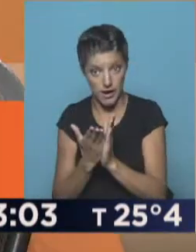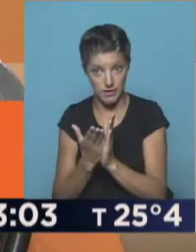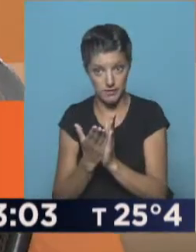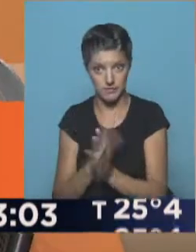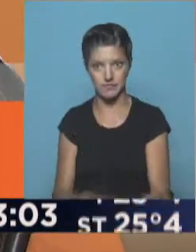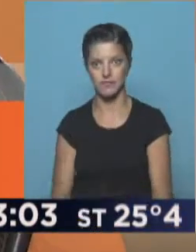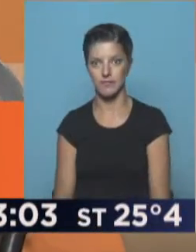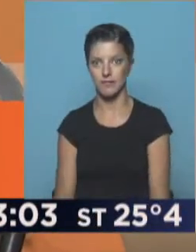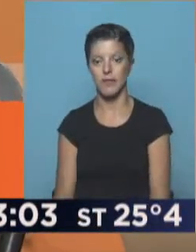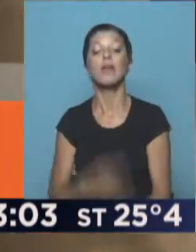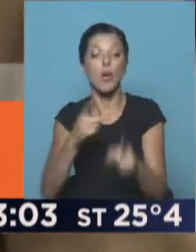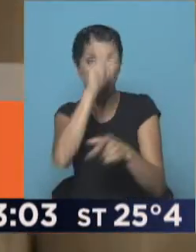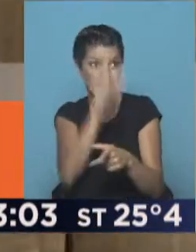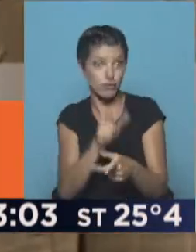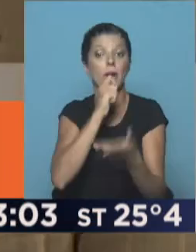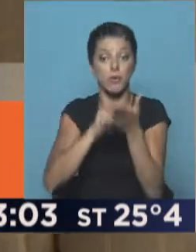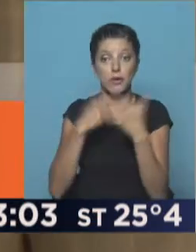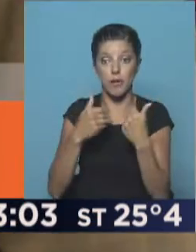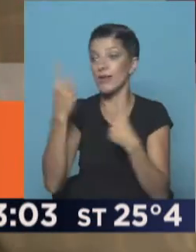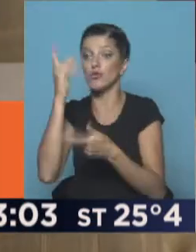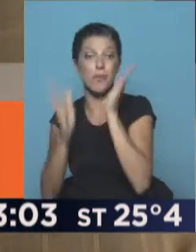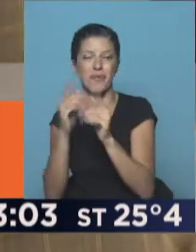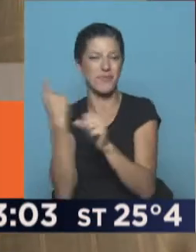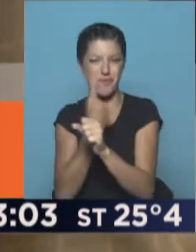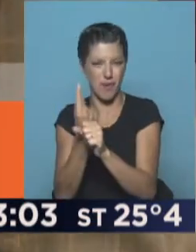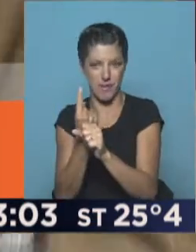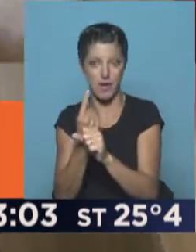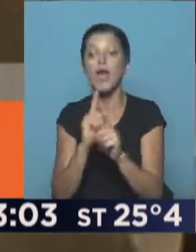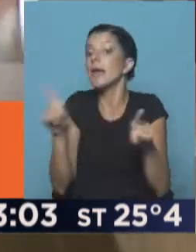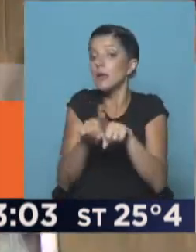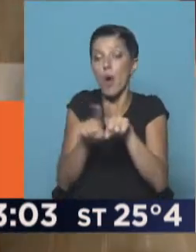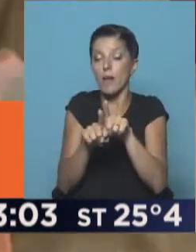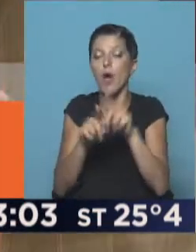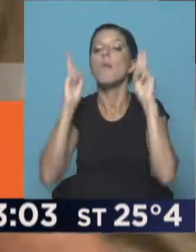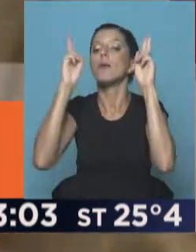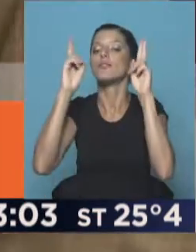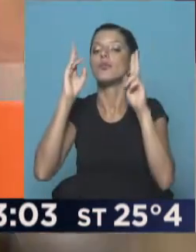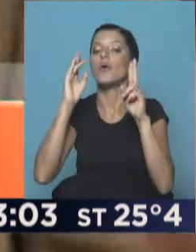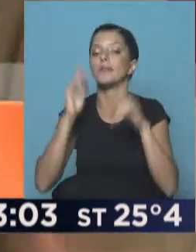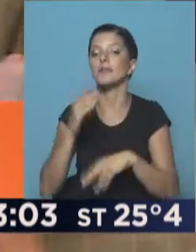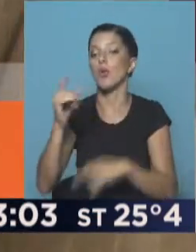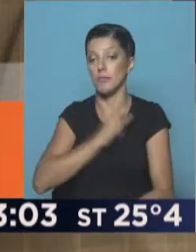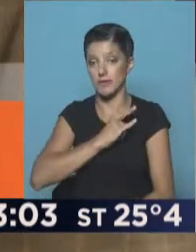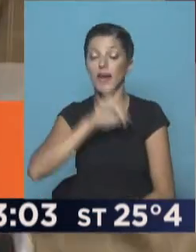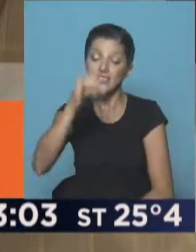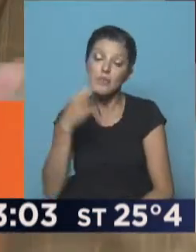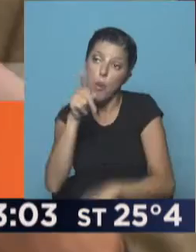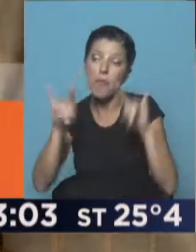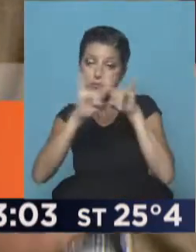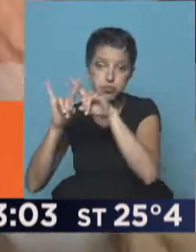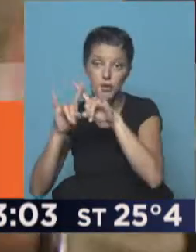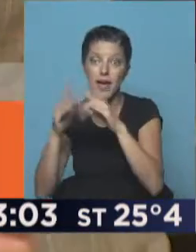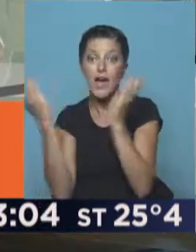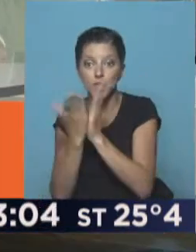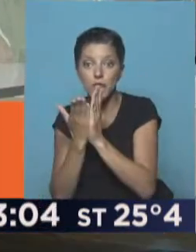ustedes y que un robot no puede hacer. Y lo mismo está pasando para los profesores universitarios. Si bien hay clases online gratuitas, felizmente la gente todavía le gusta